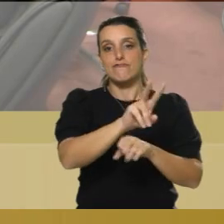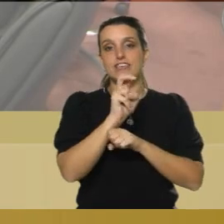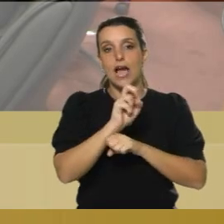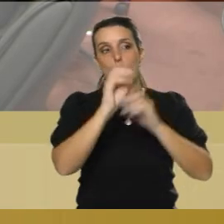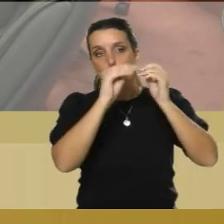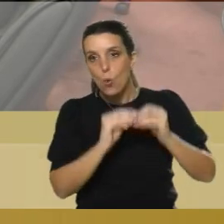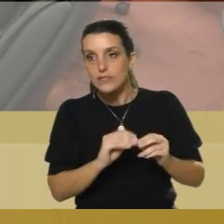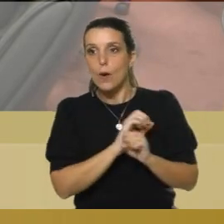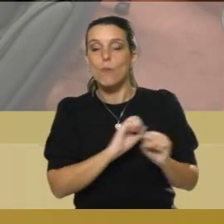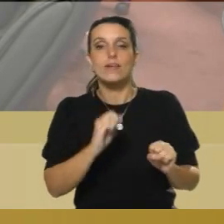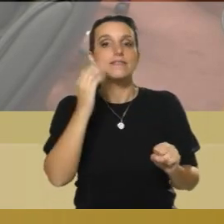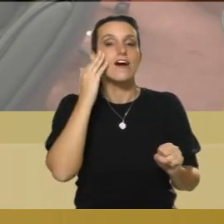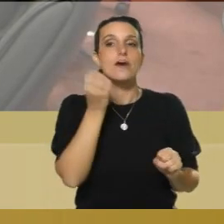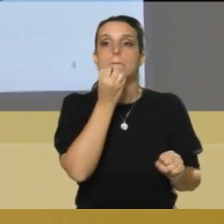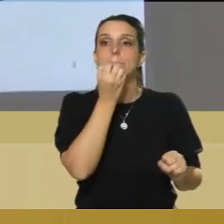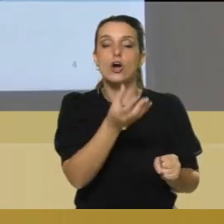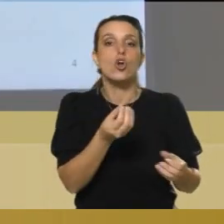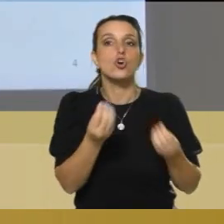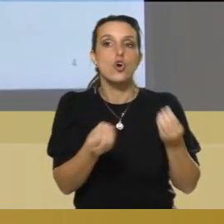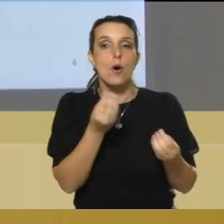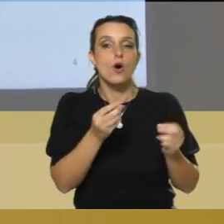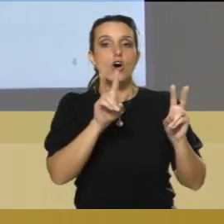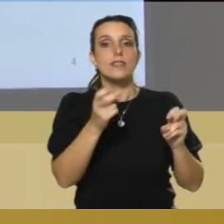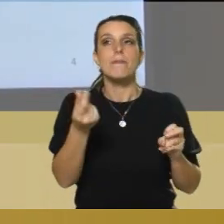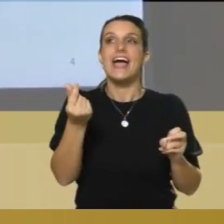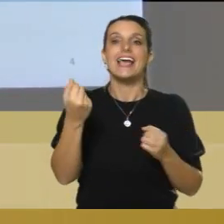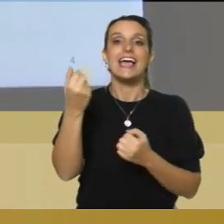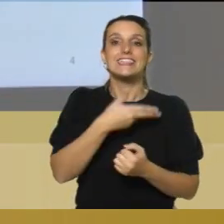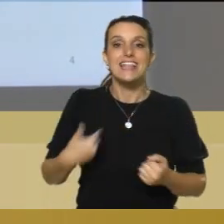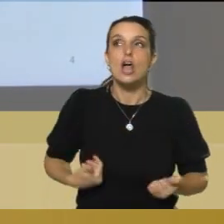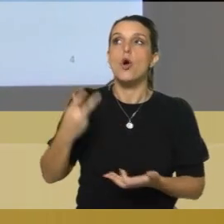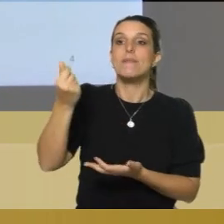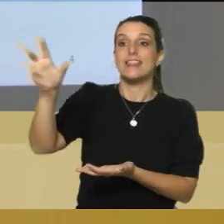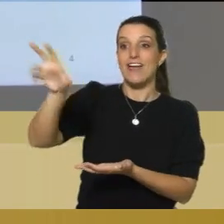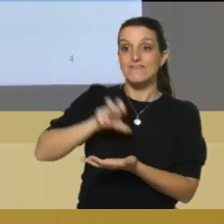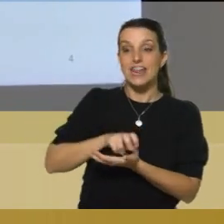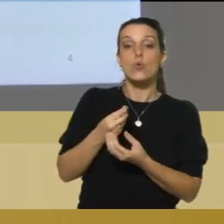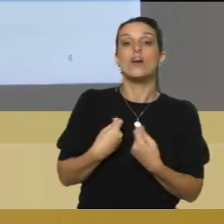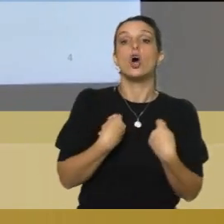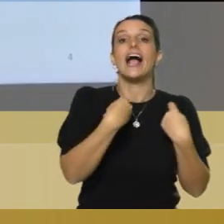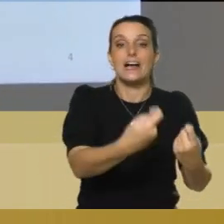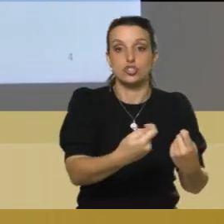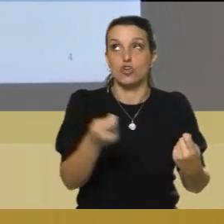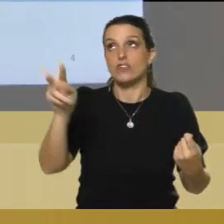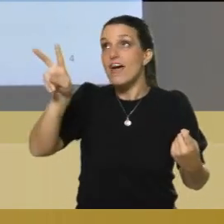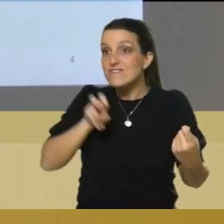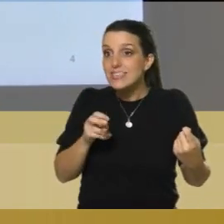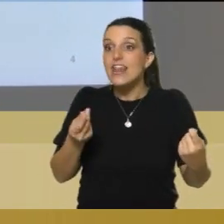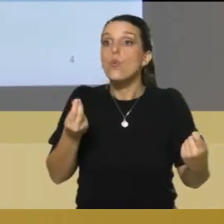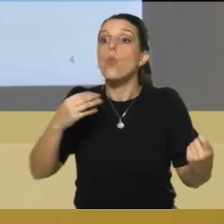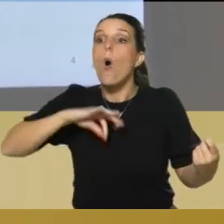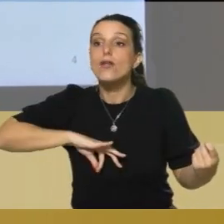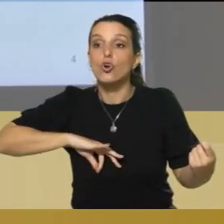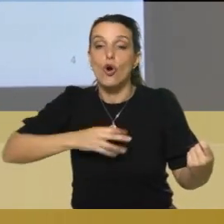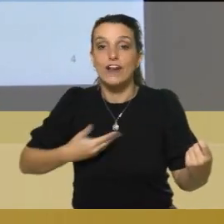alguna manera rastrear mejor cómo es los ingresos del estado y cómo son los gastos Y cómo han sido los gastos a lo largo de estos